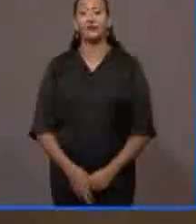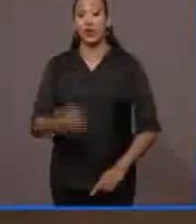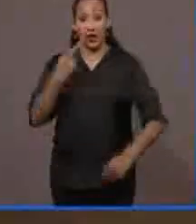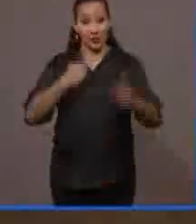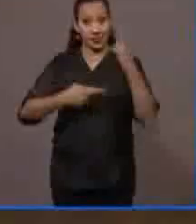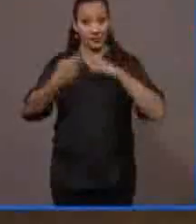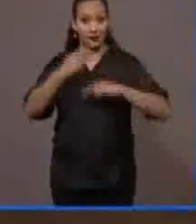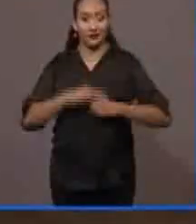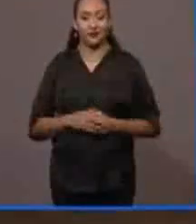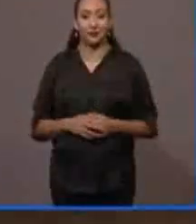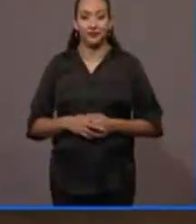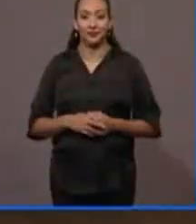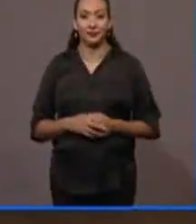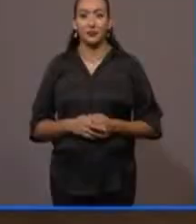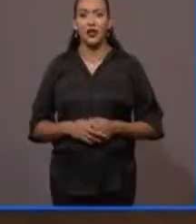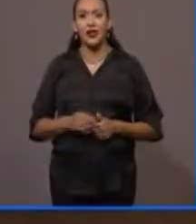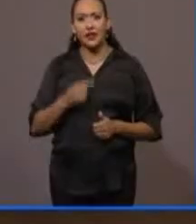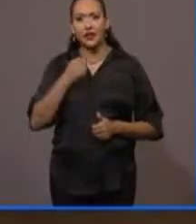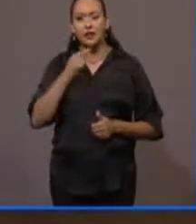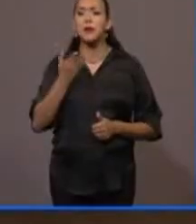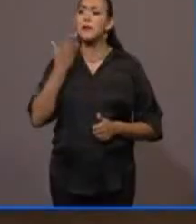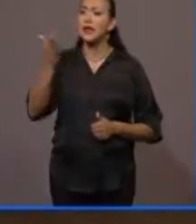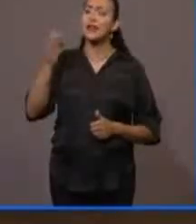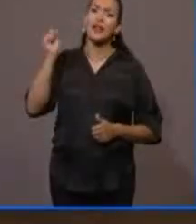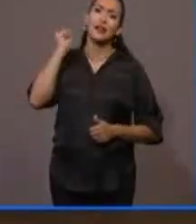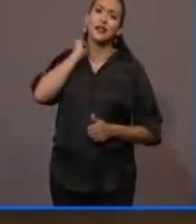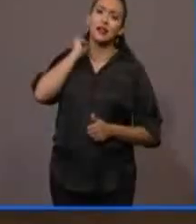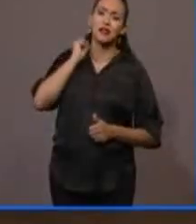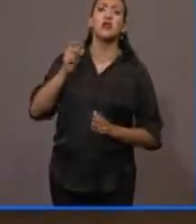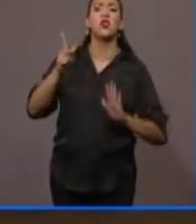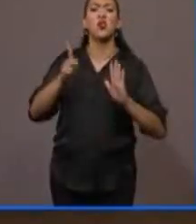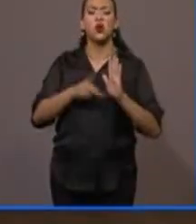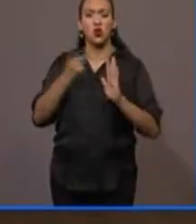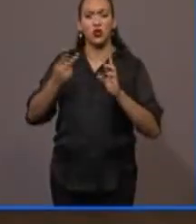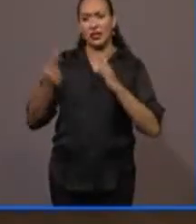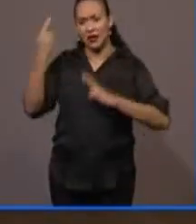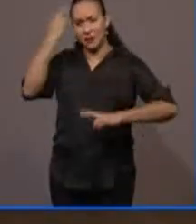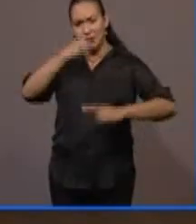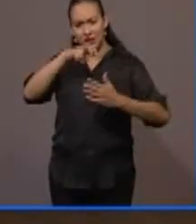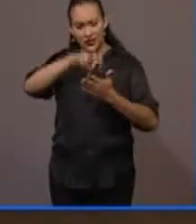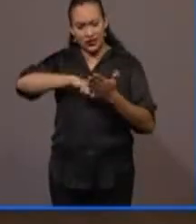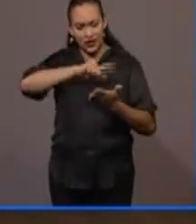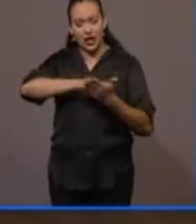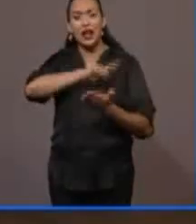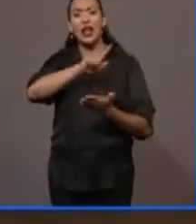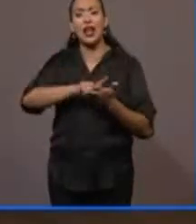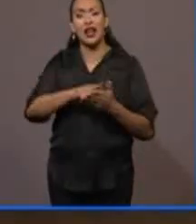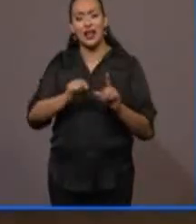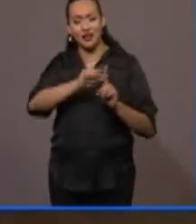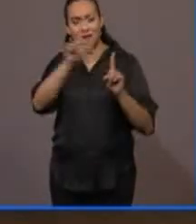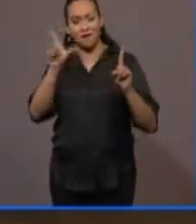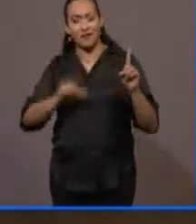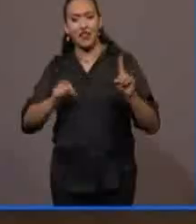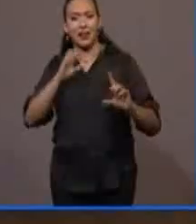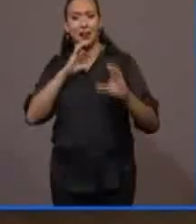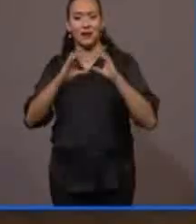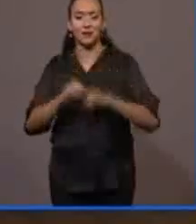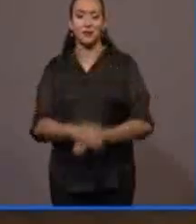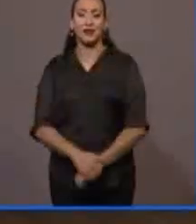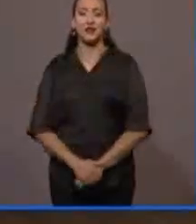Más adelante, demandan al Senado rectificar iniciativa de reformas a la Ley Federal de